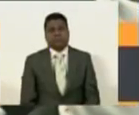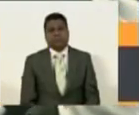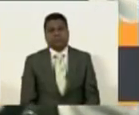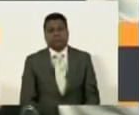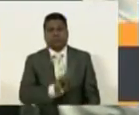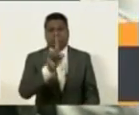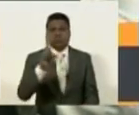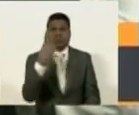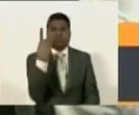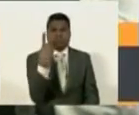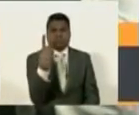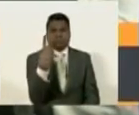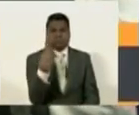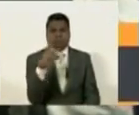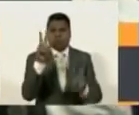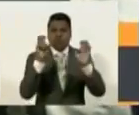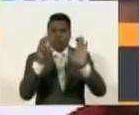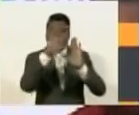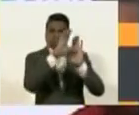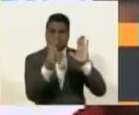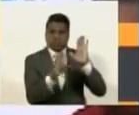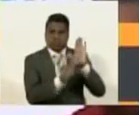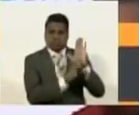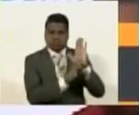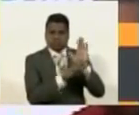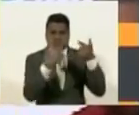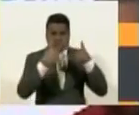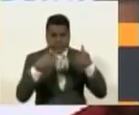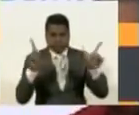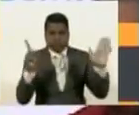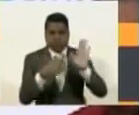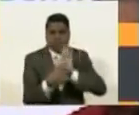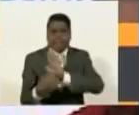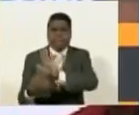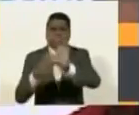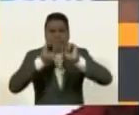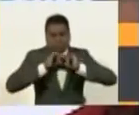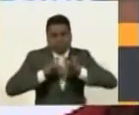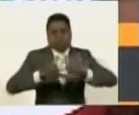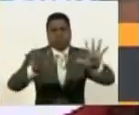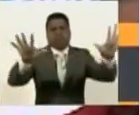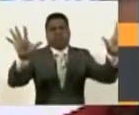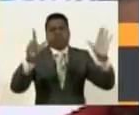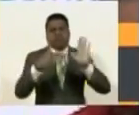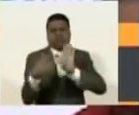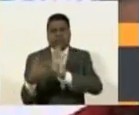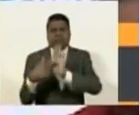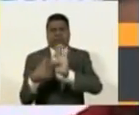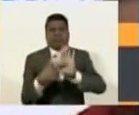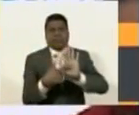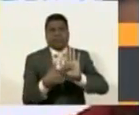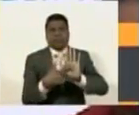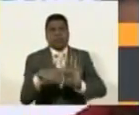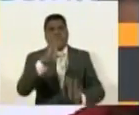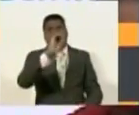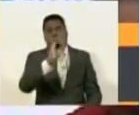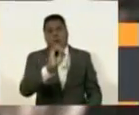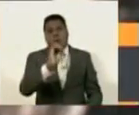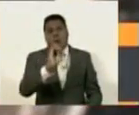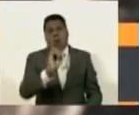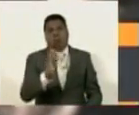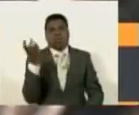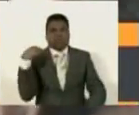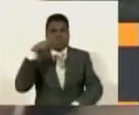Una vez promulgada la nueva Constitución, esta se publicará en la Gaceta Oficial de la República Bolivariana de Venezuela o en la Gaceta de la